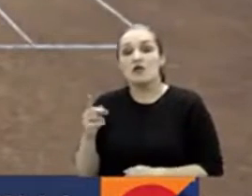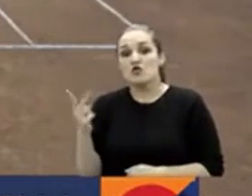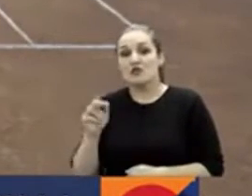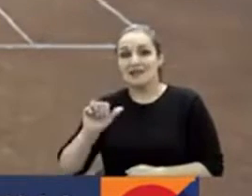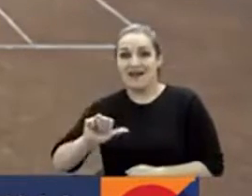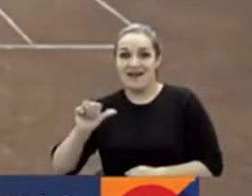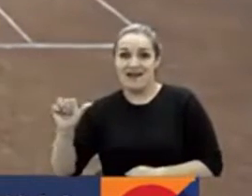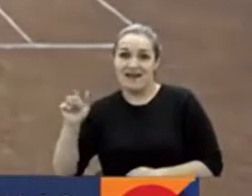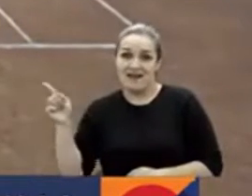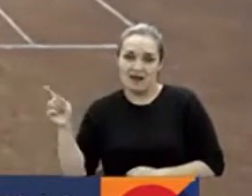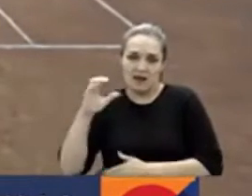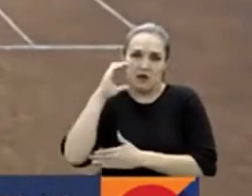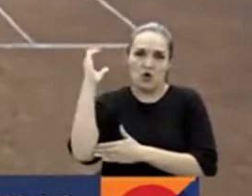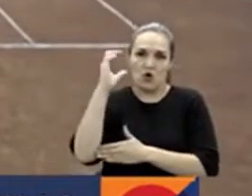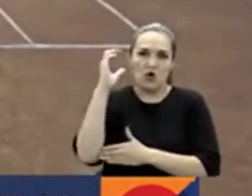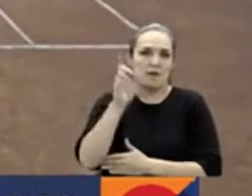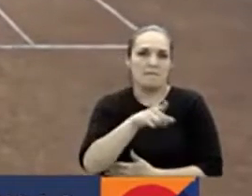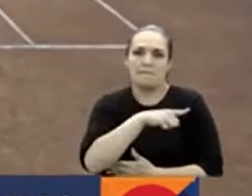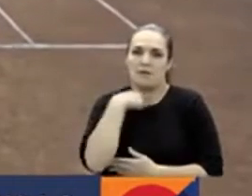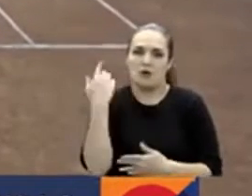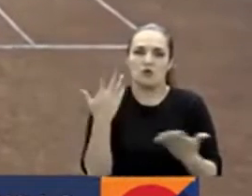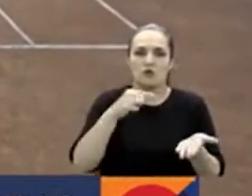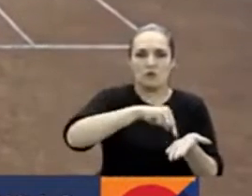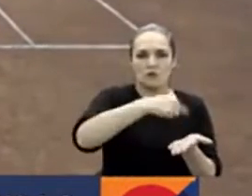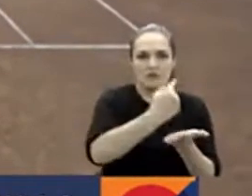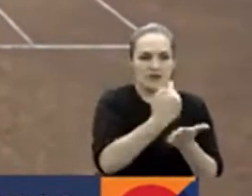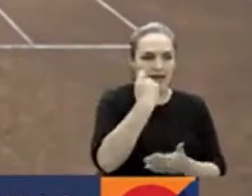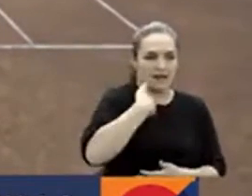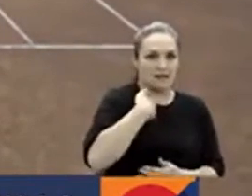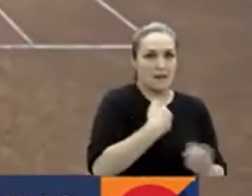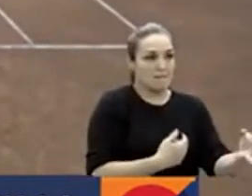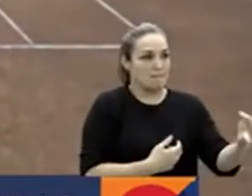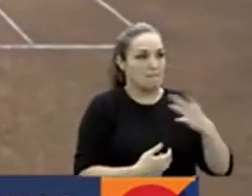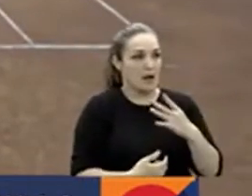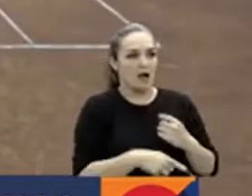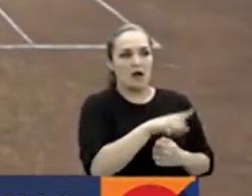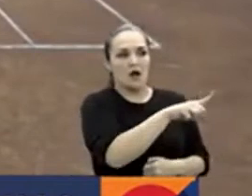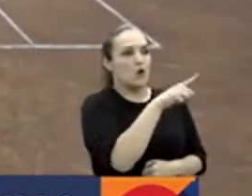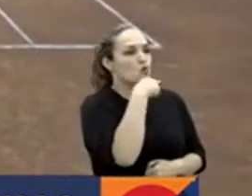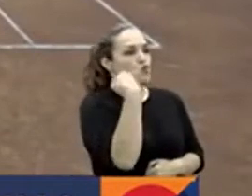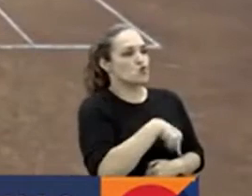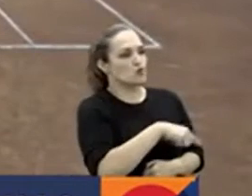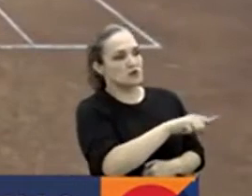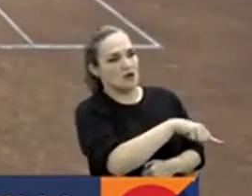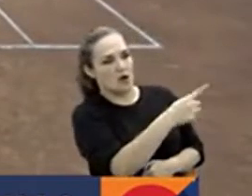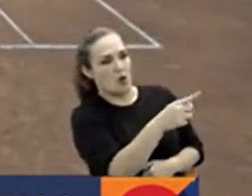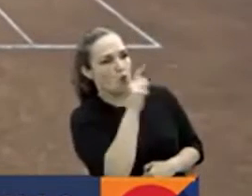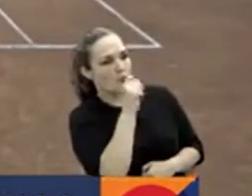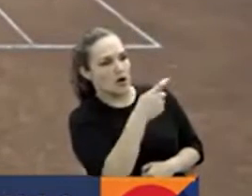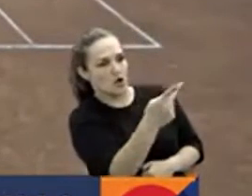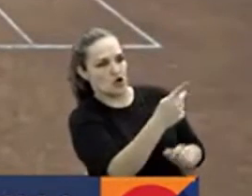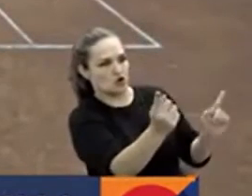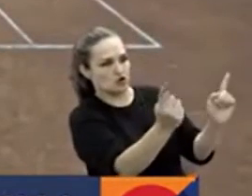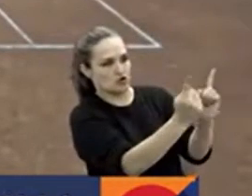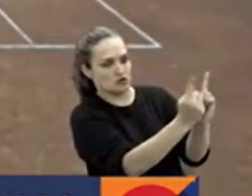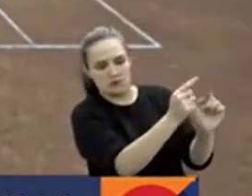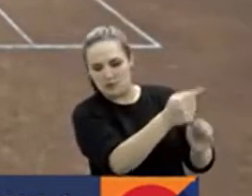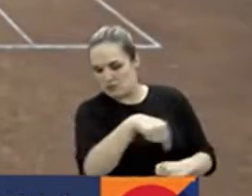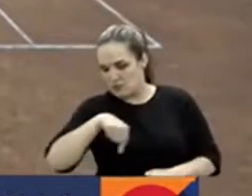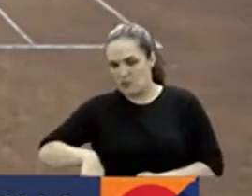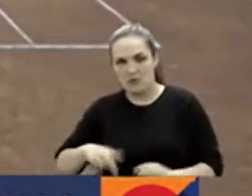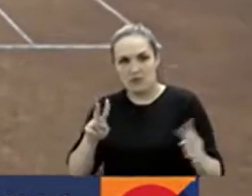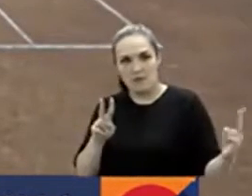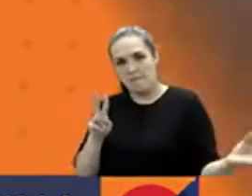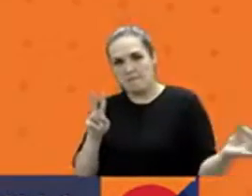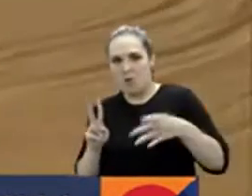del WTA 25 de Buenos Aires ante la rusa Amina Anshva y la ucraniana Valeria Strajova. El torneo hace parte del Tour